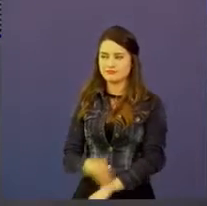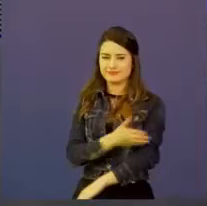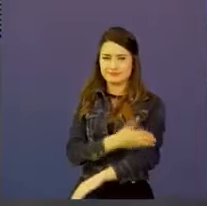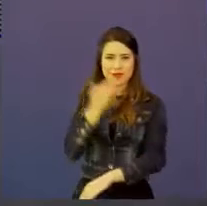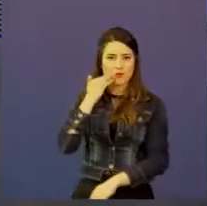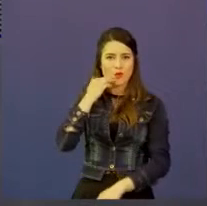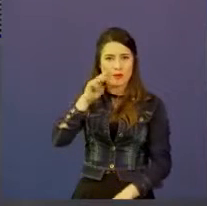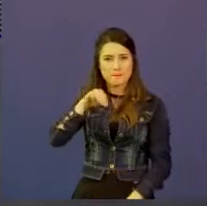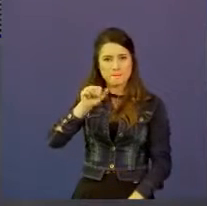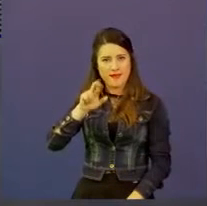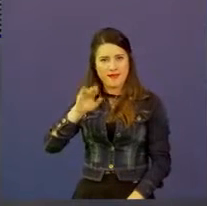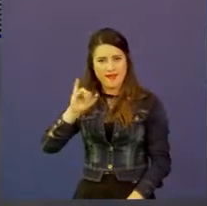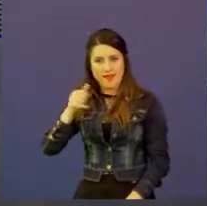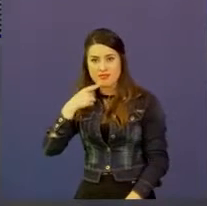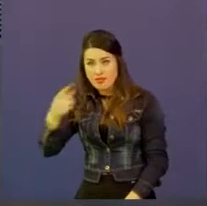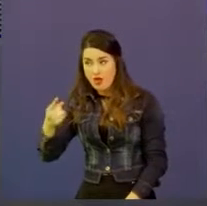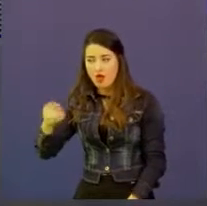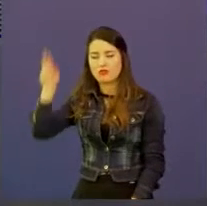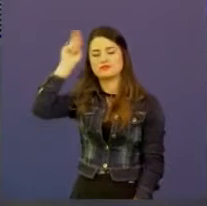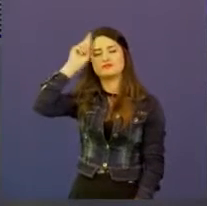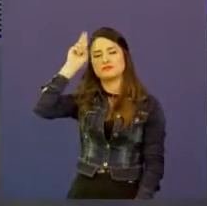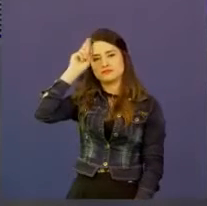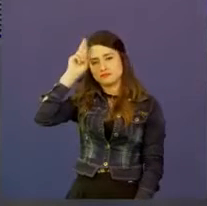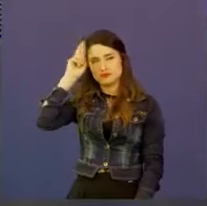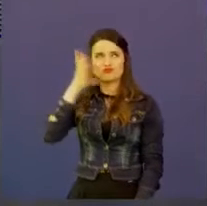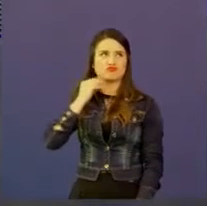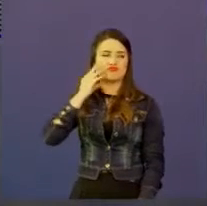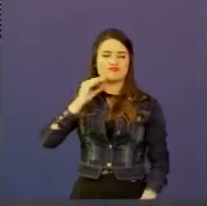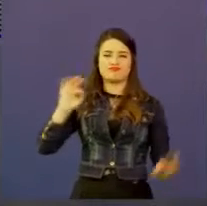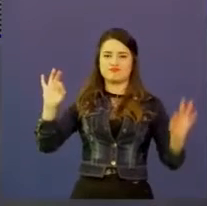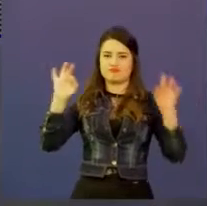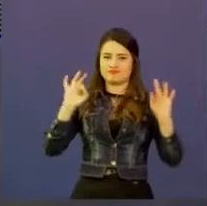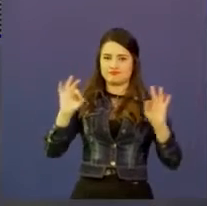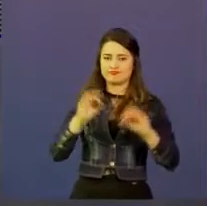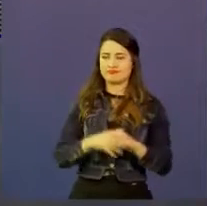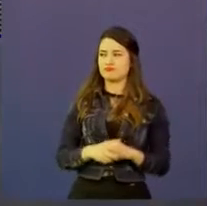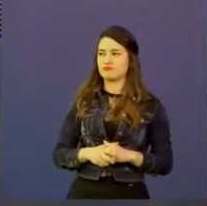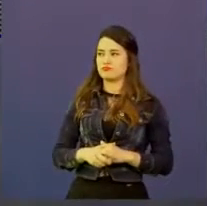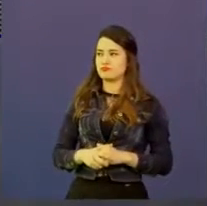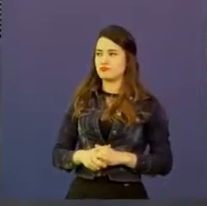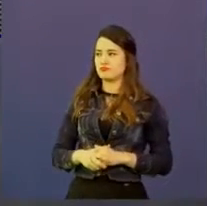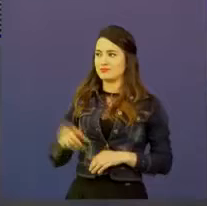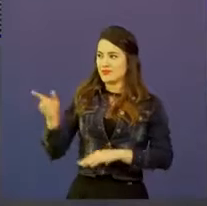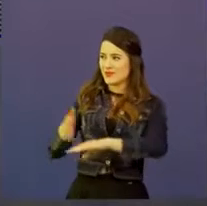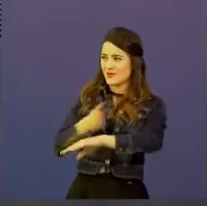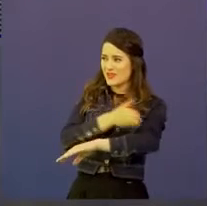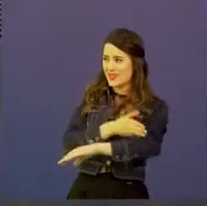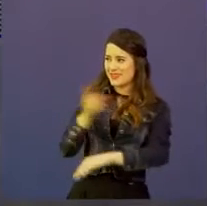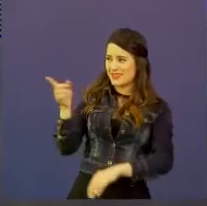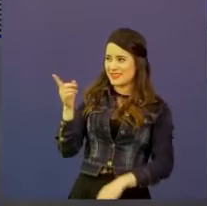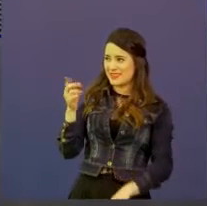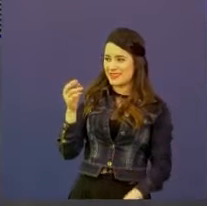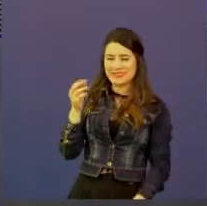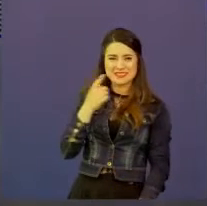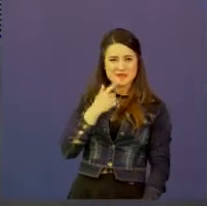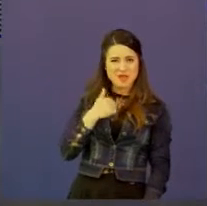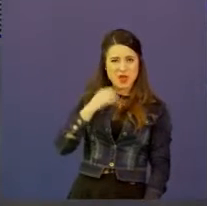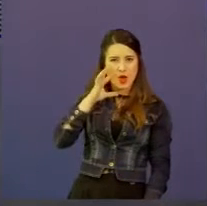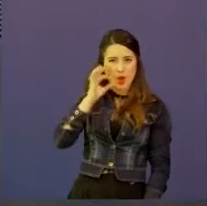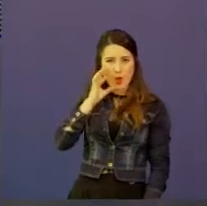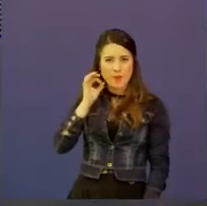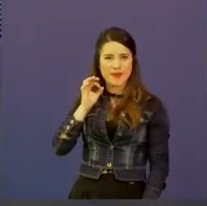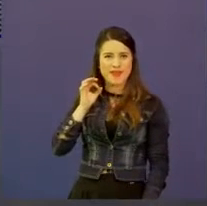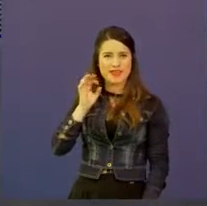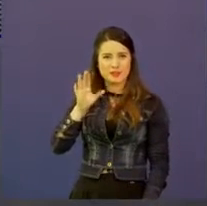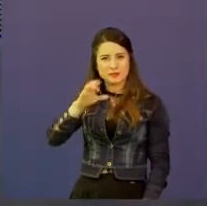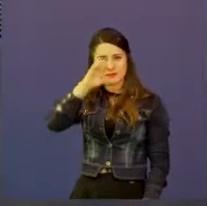ha sido una experiencia absolutamente espectacular. Y esta persona que tú nos cuentas fue uno de nuestros Master TIC el año pasado, y